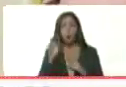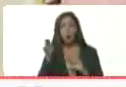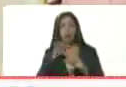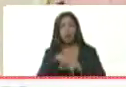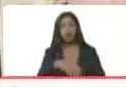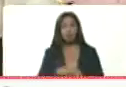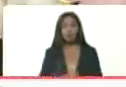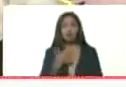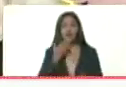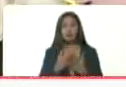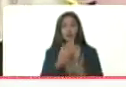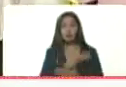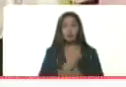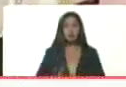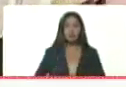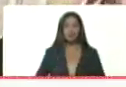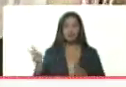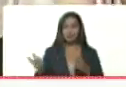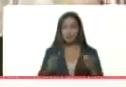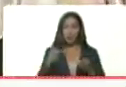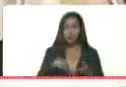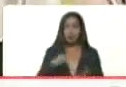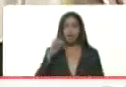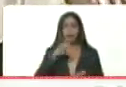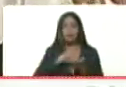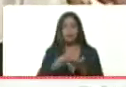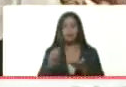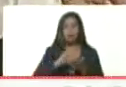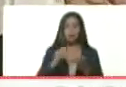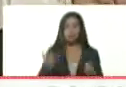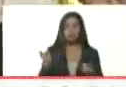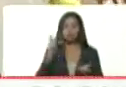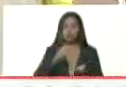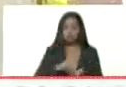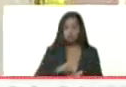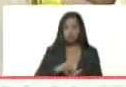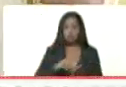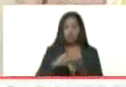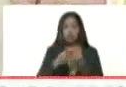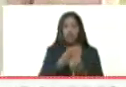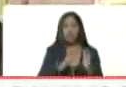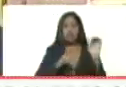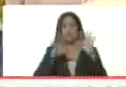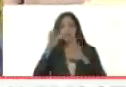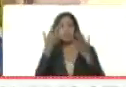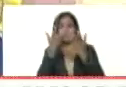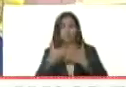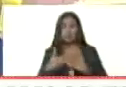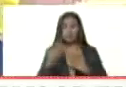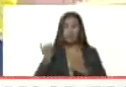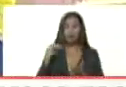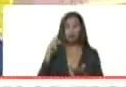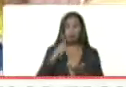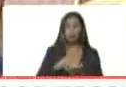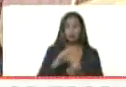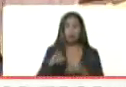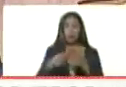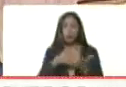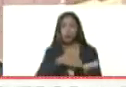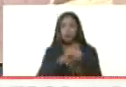presidente bienvenido al estado mirando feliz de que esté nuevamente acá que está en una de las 15 empresas de impresión